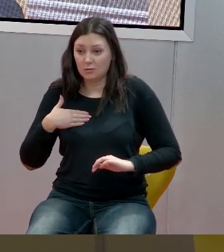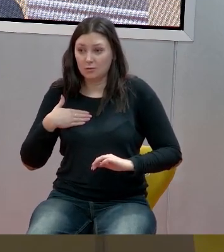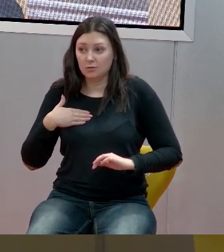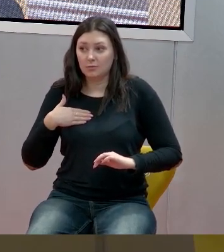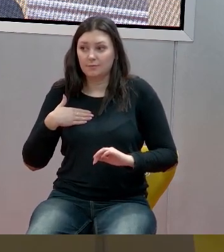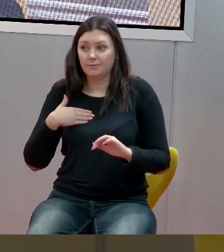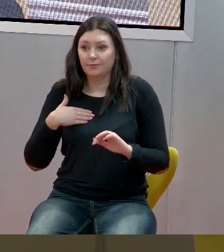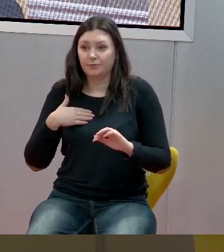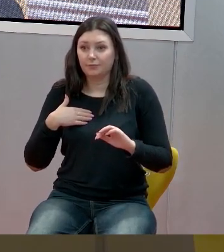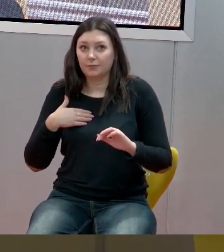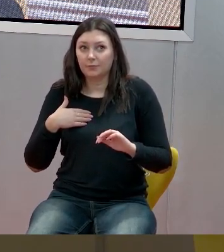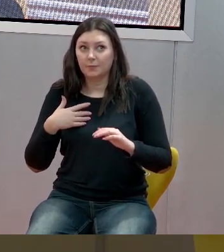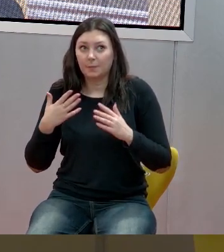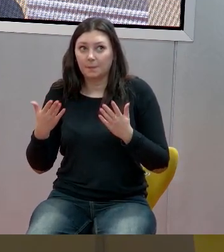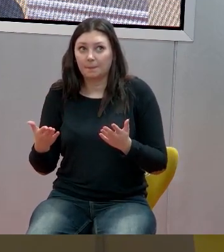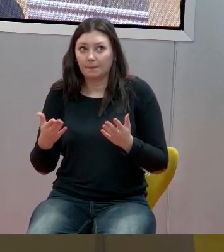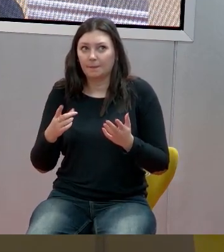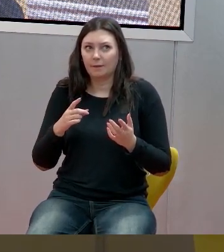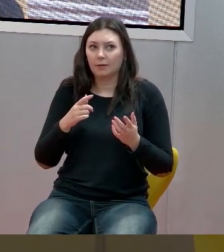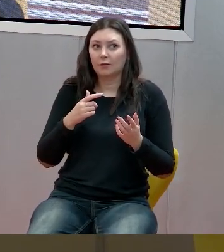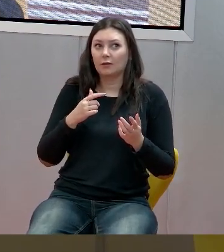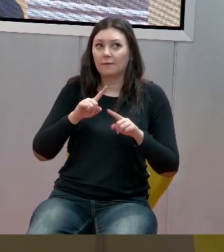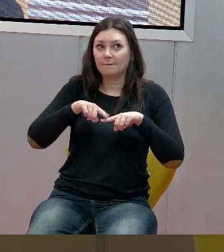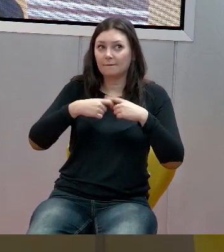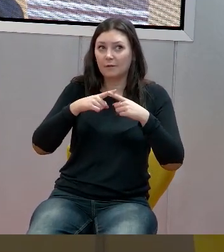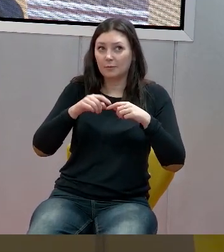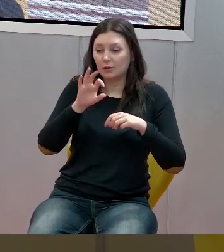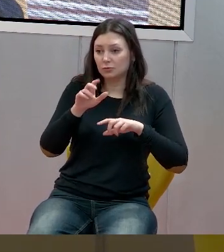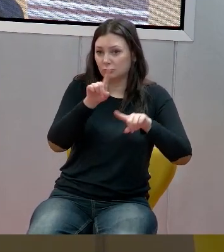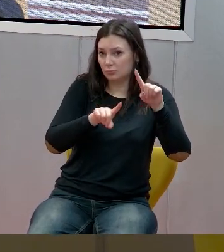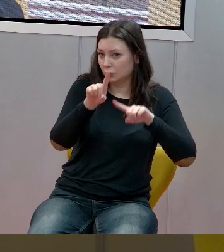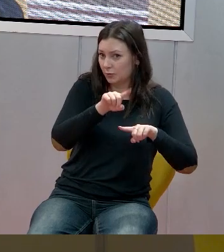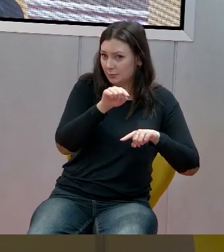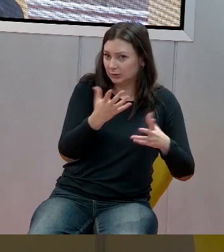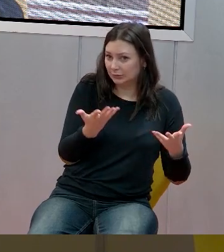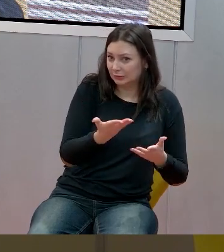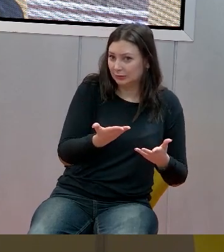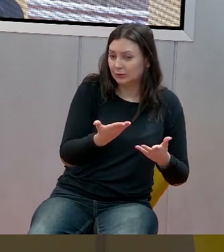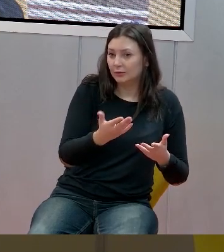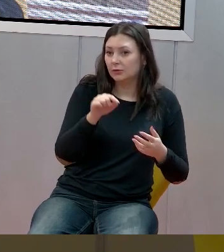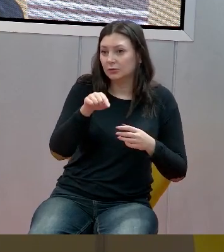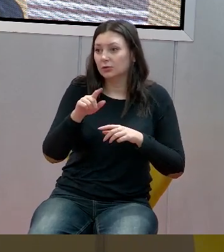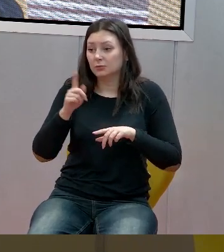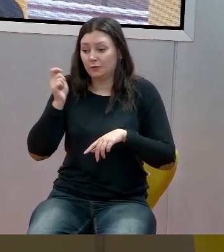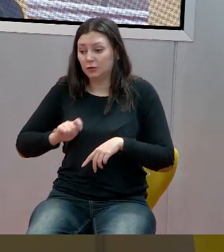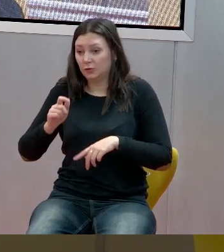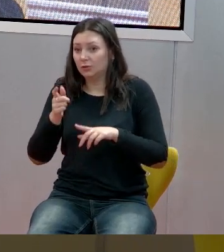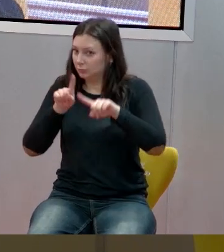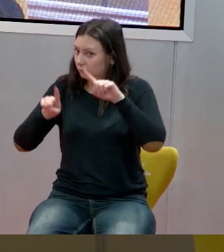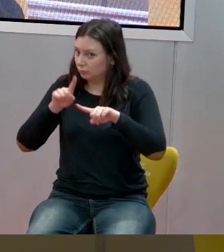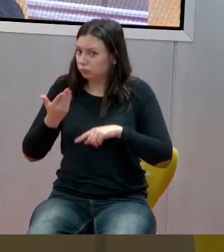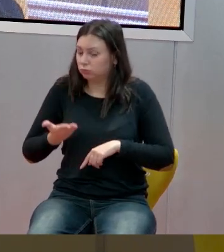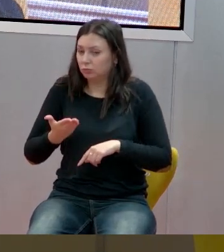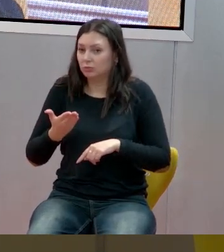saber qué avatares, las familias también con graves problemas, los profesionales con graves problemas.